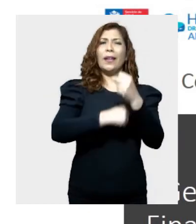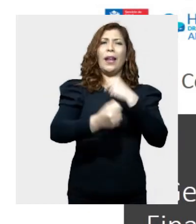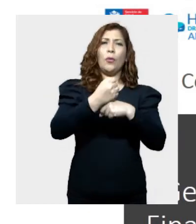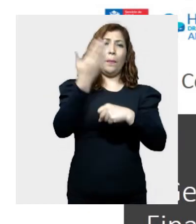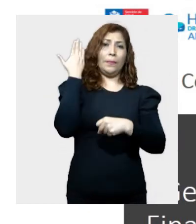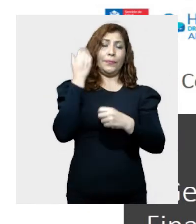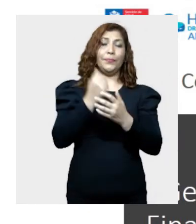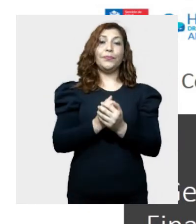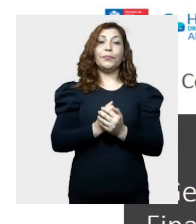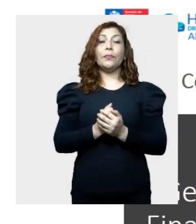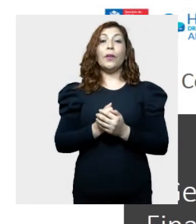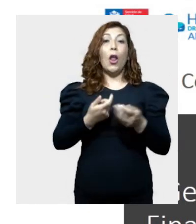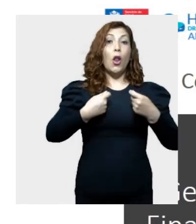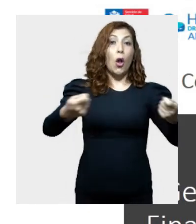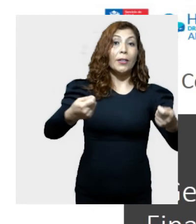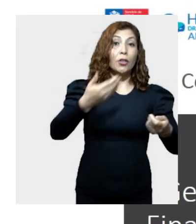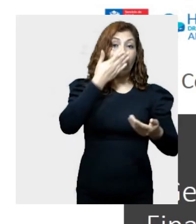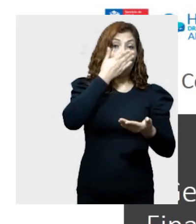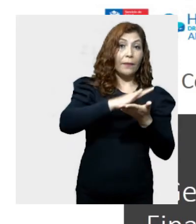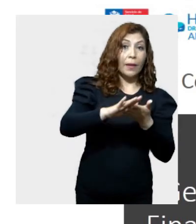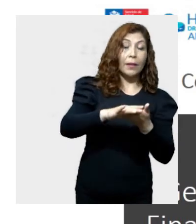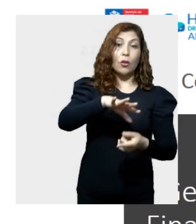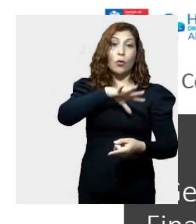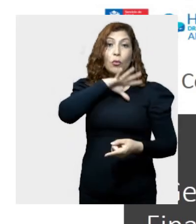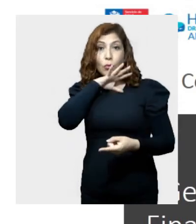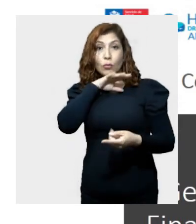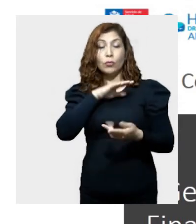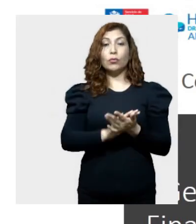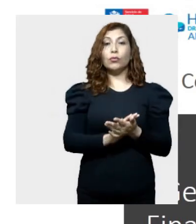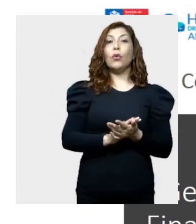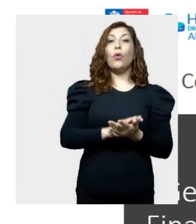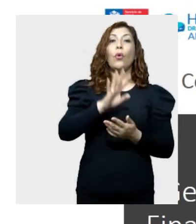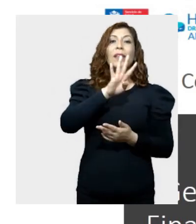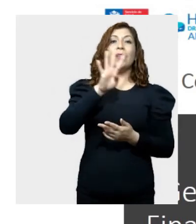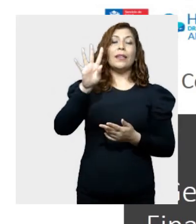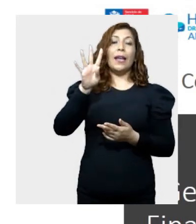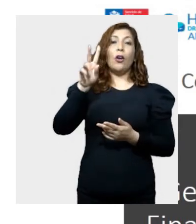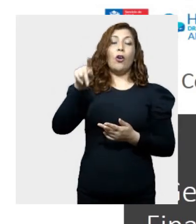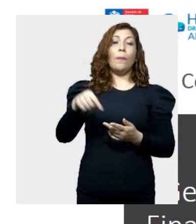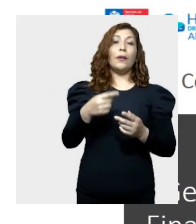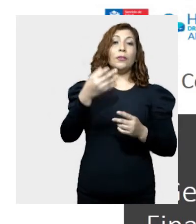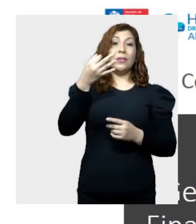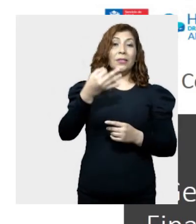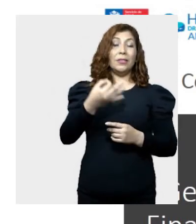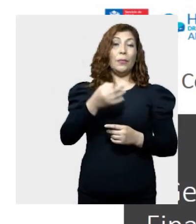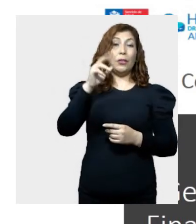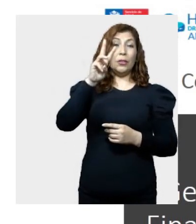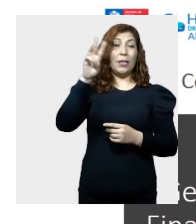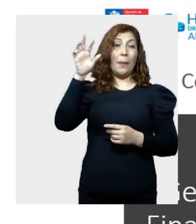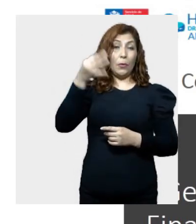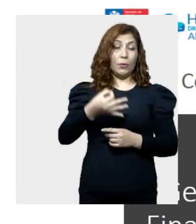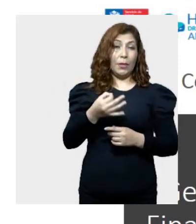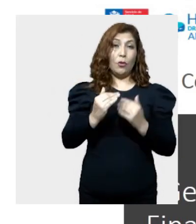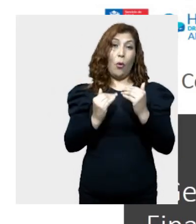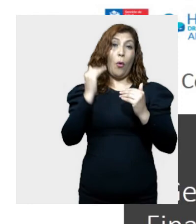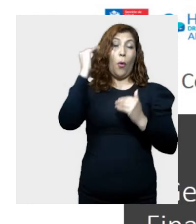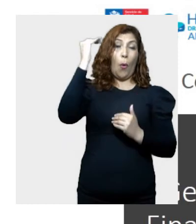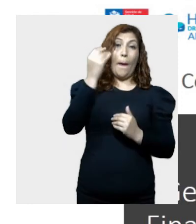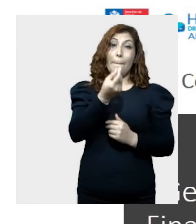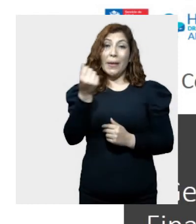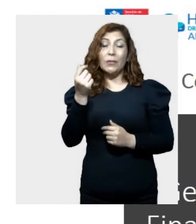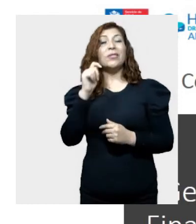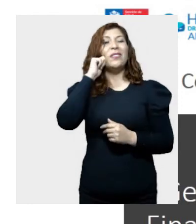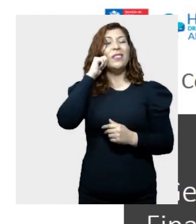anterior, los gastos de bienes y consumo aumentaron en un 43,83%, lo que llevados a pesos